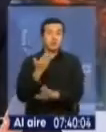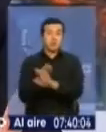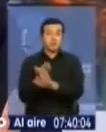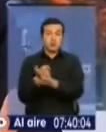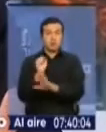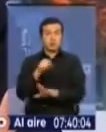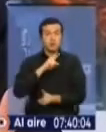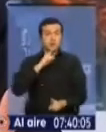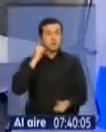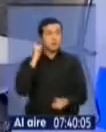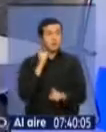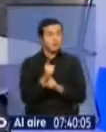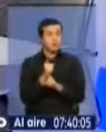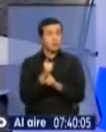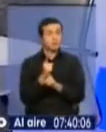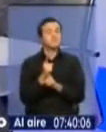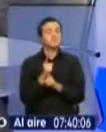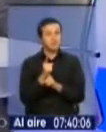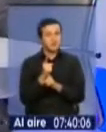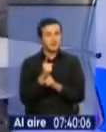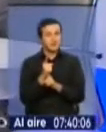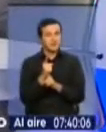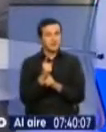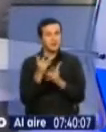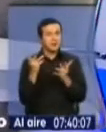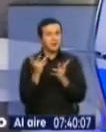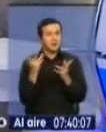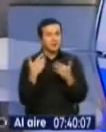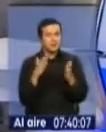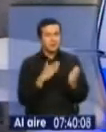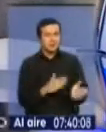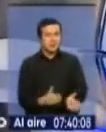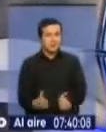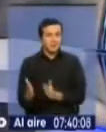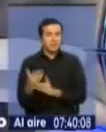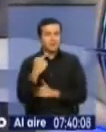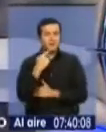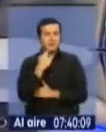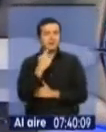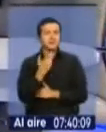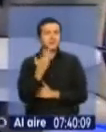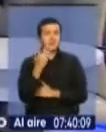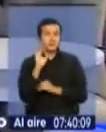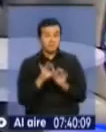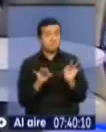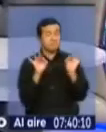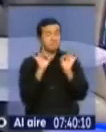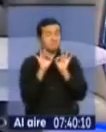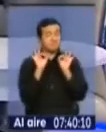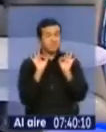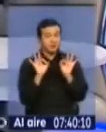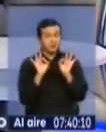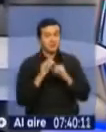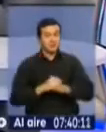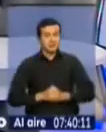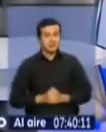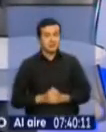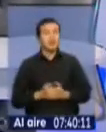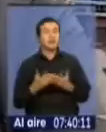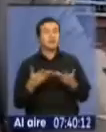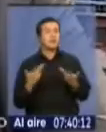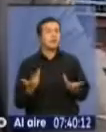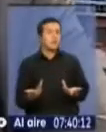sí, hay un punto de inflexión, digamos. Es un punto importante. Sí. Ahora, más allá de